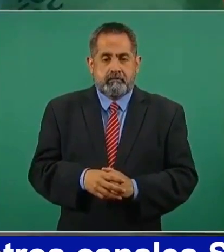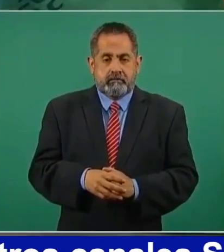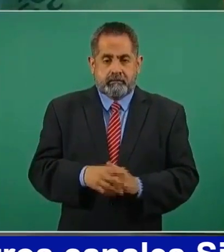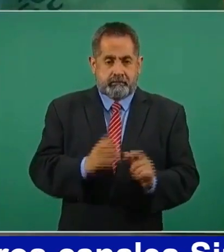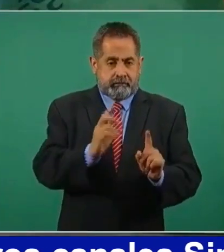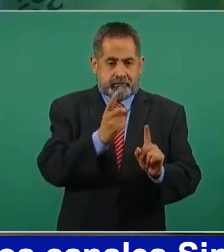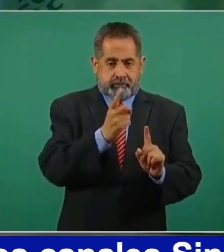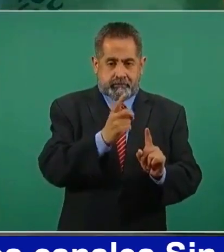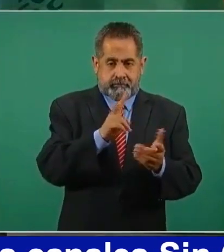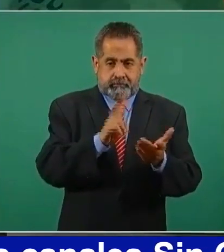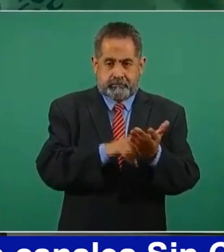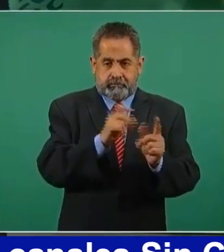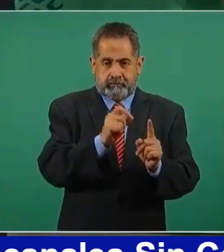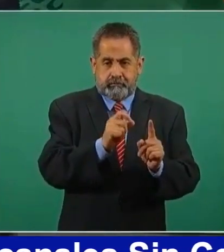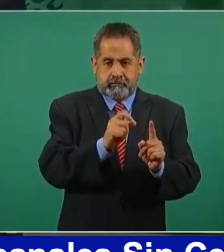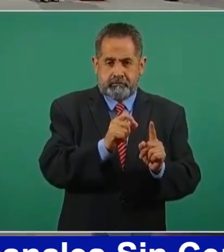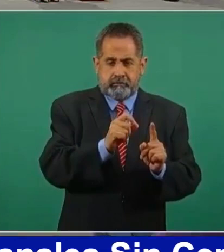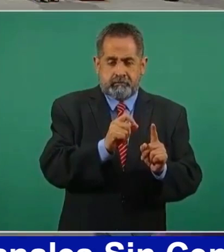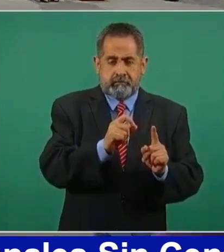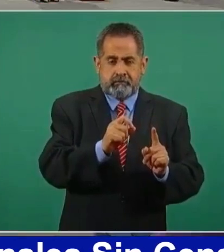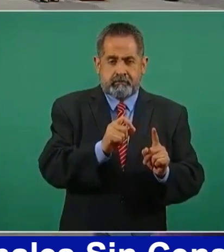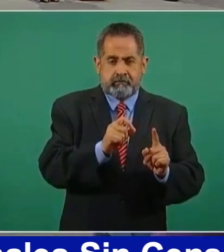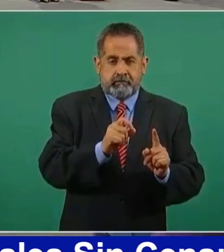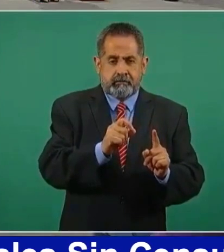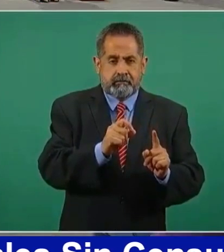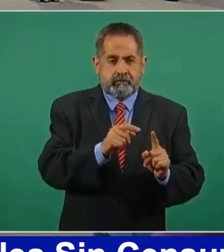Diciembre 20,